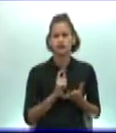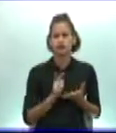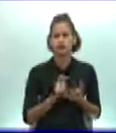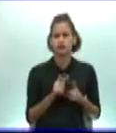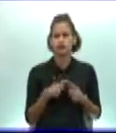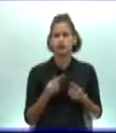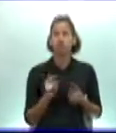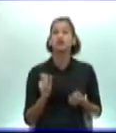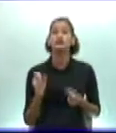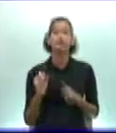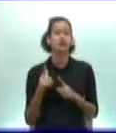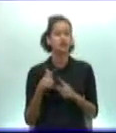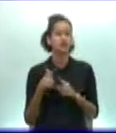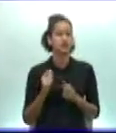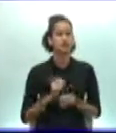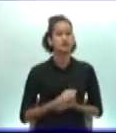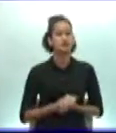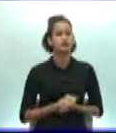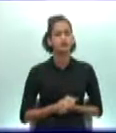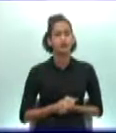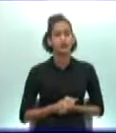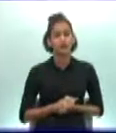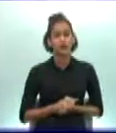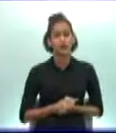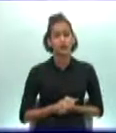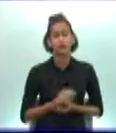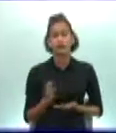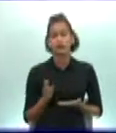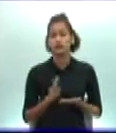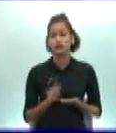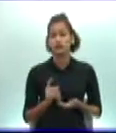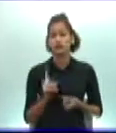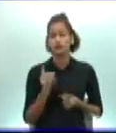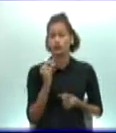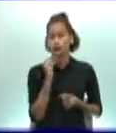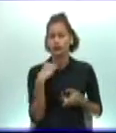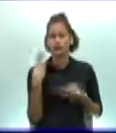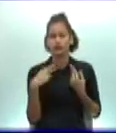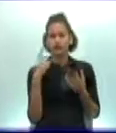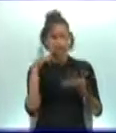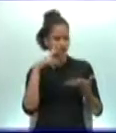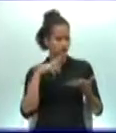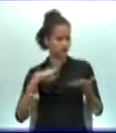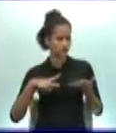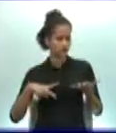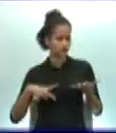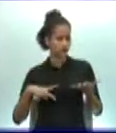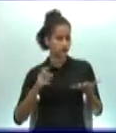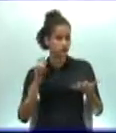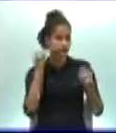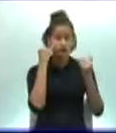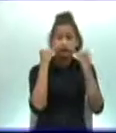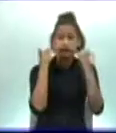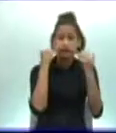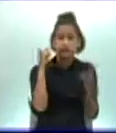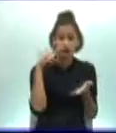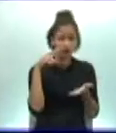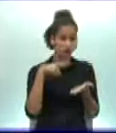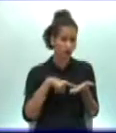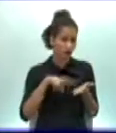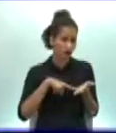libro de texto. De ahí pueden realizar una lectura y identificar cuáles